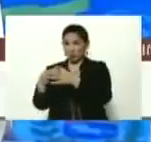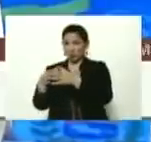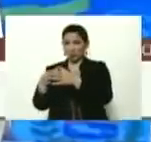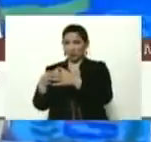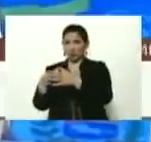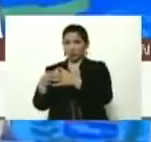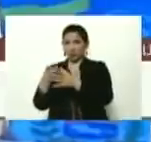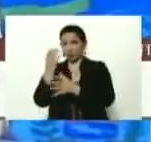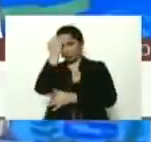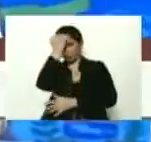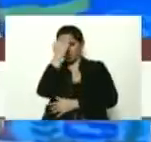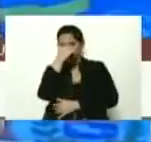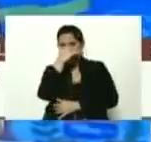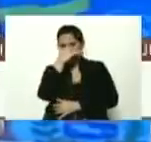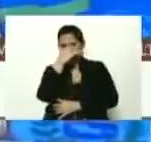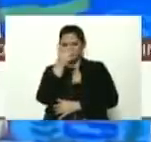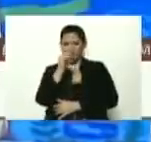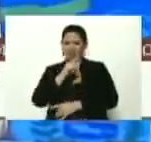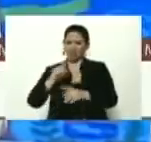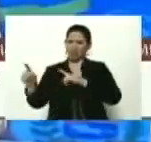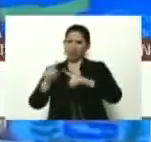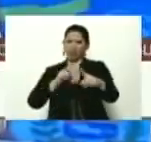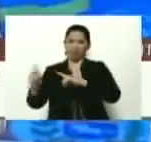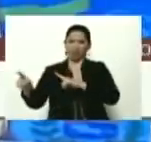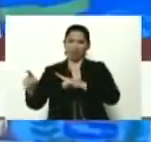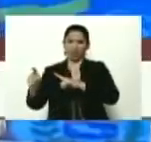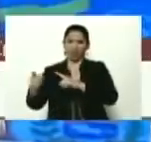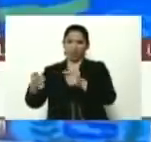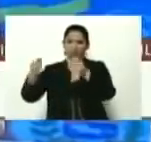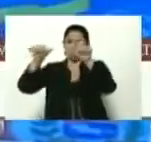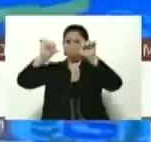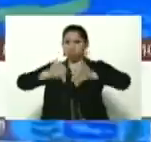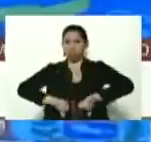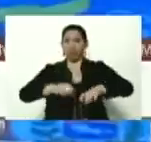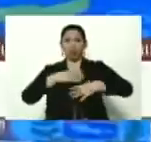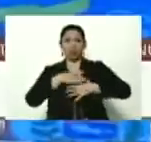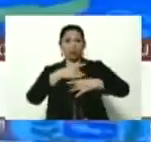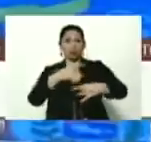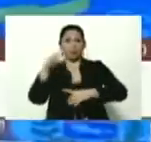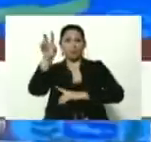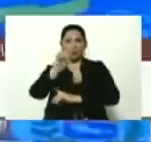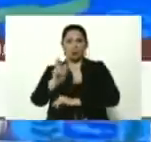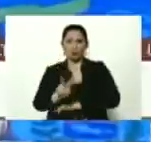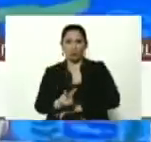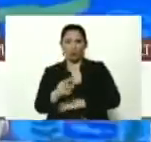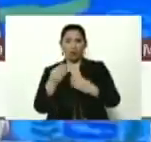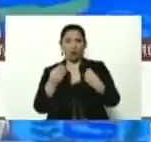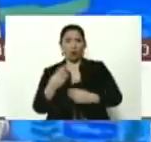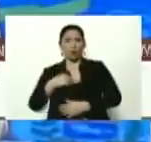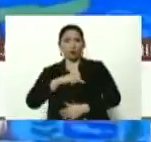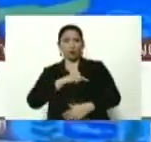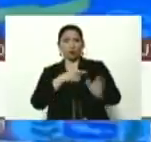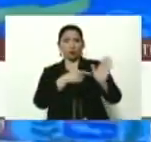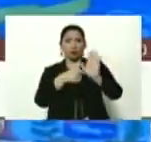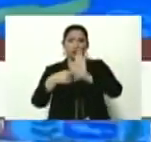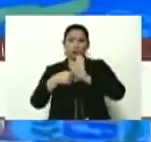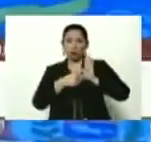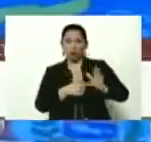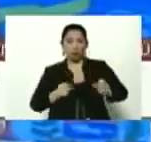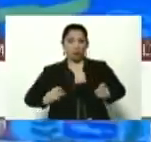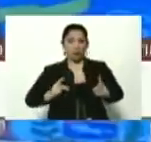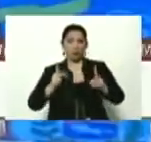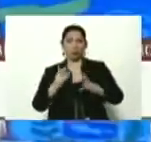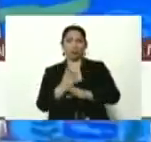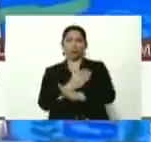que está dirigida a socavar los intereses de Venezuela, como hemos demostrado en oportunidades